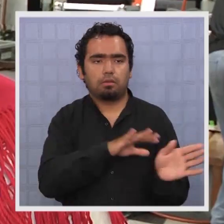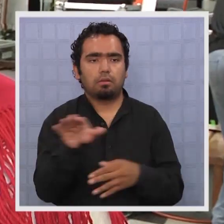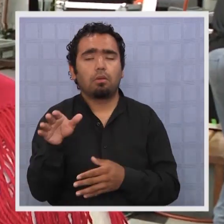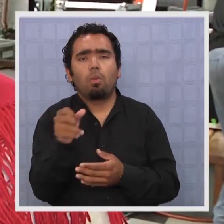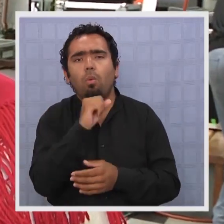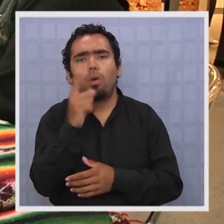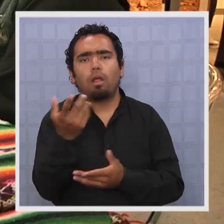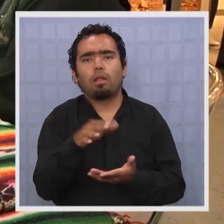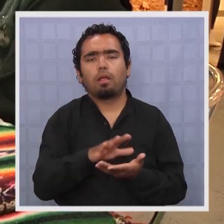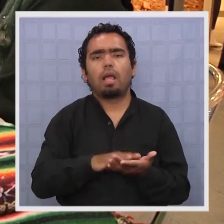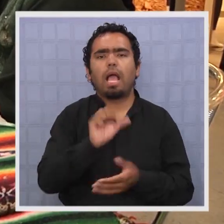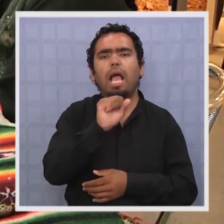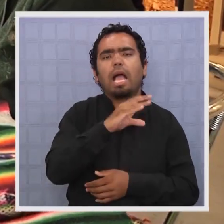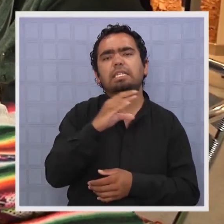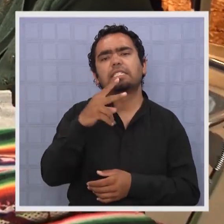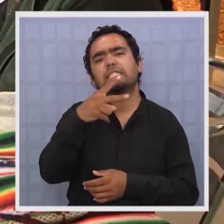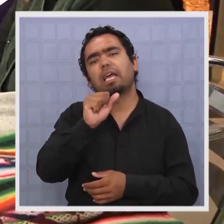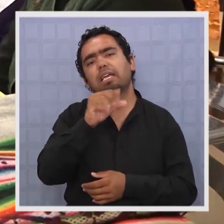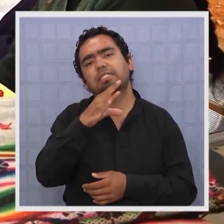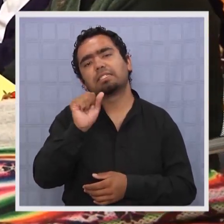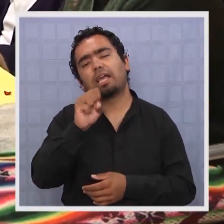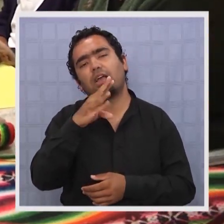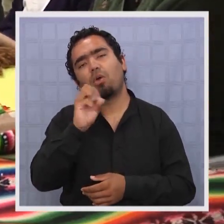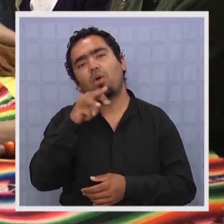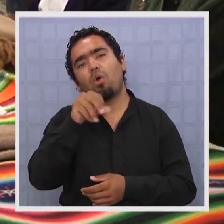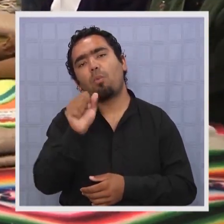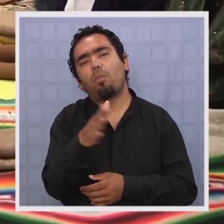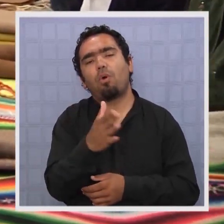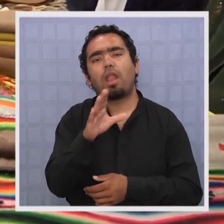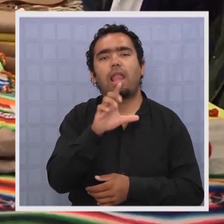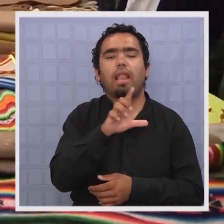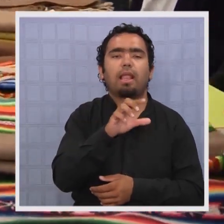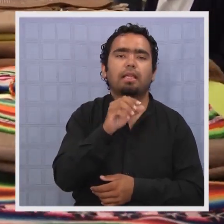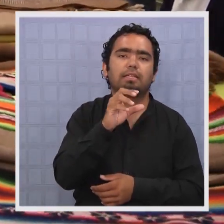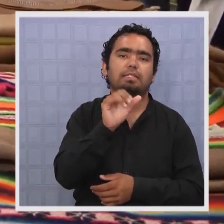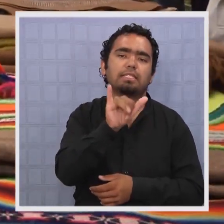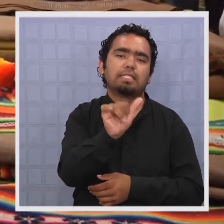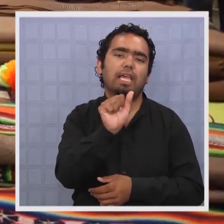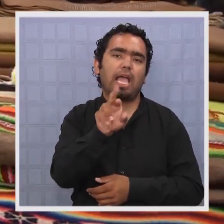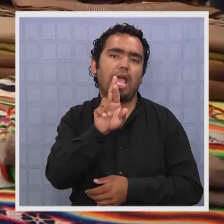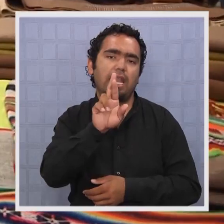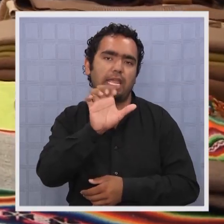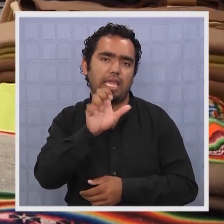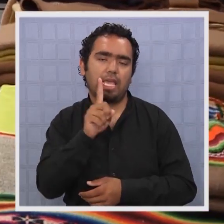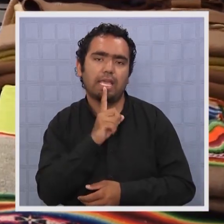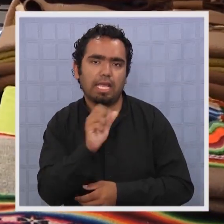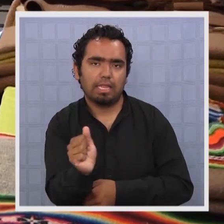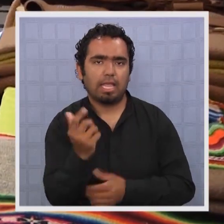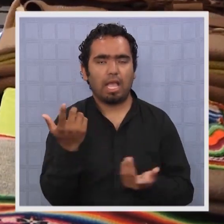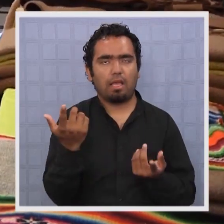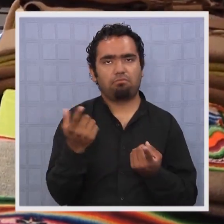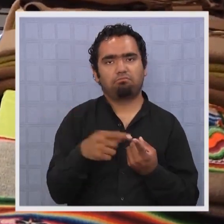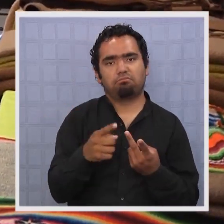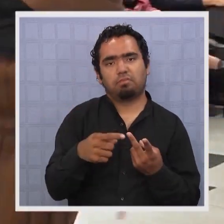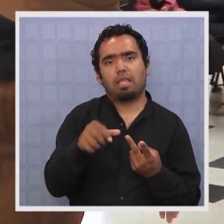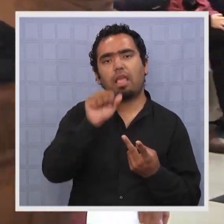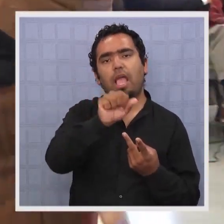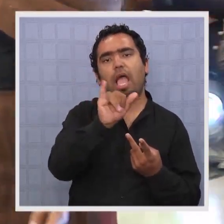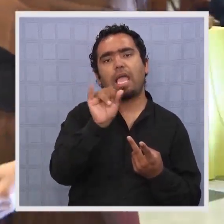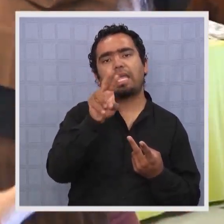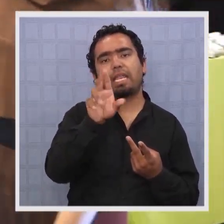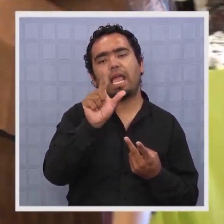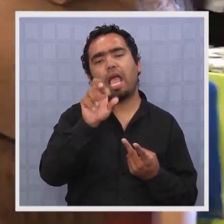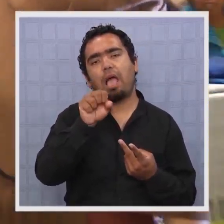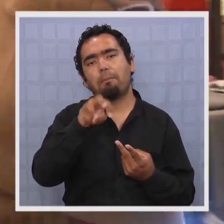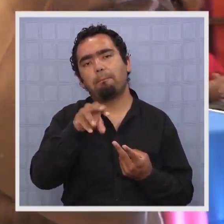Cómo hacer la chachacoma, la lampaya, y el flor de yareta, y el airampo.